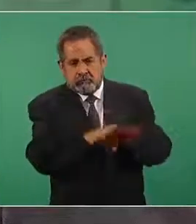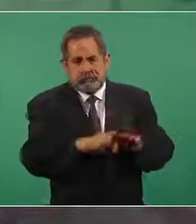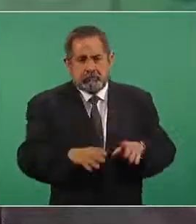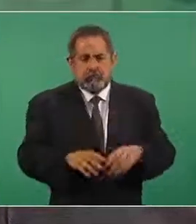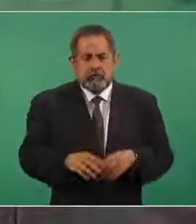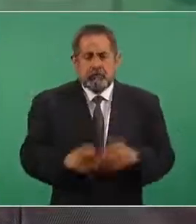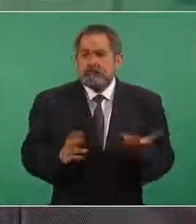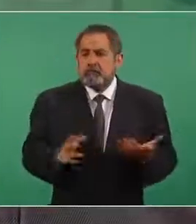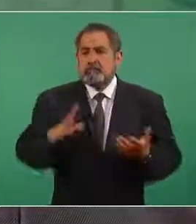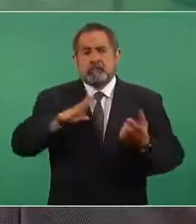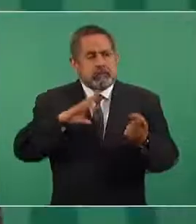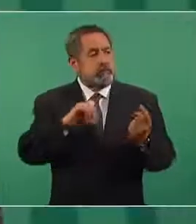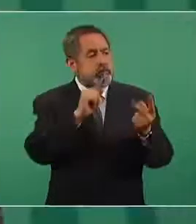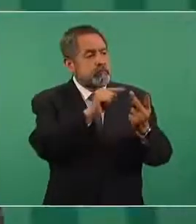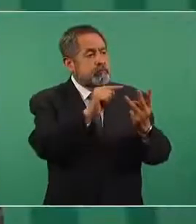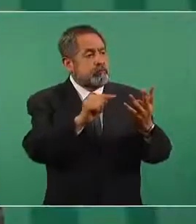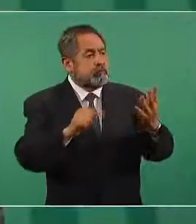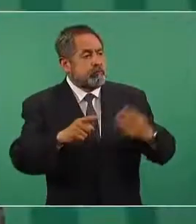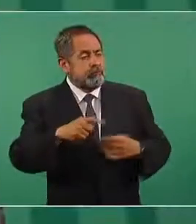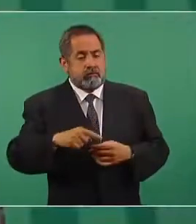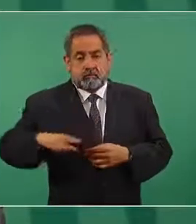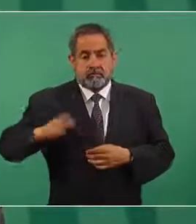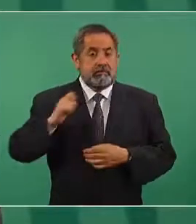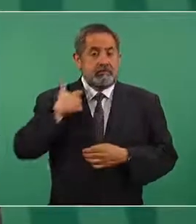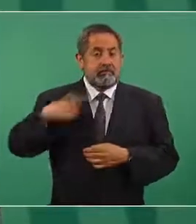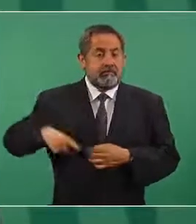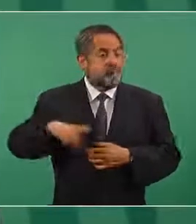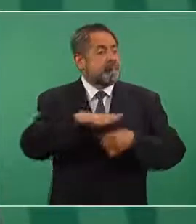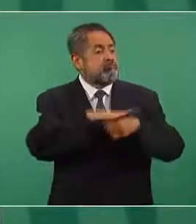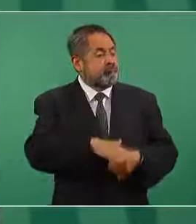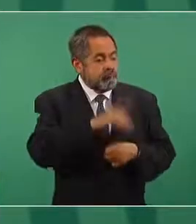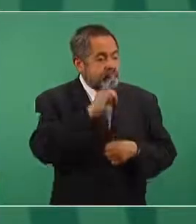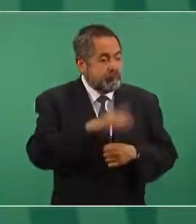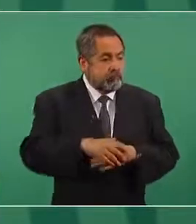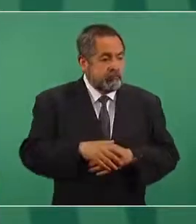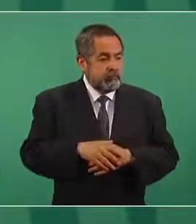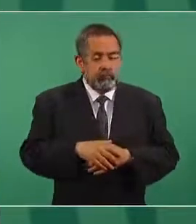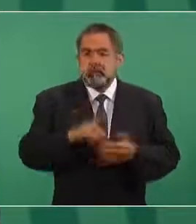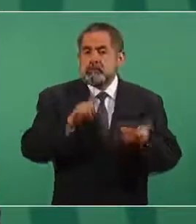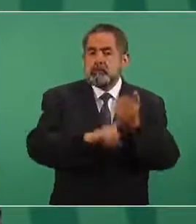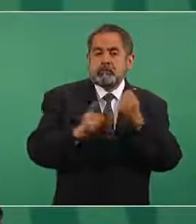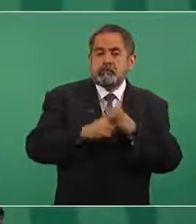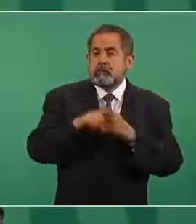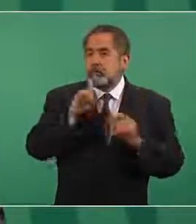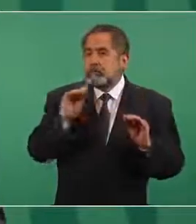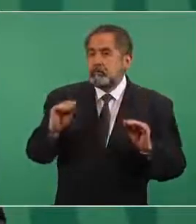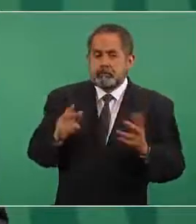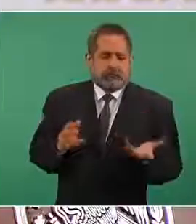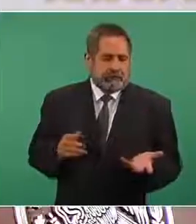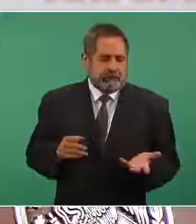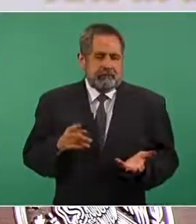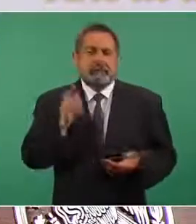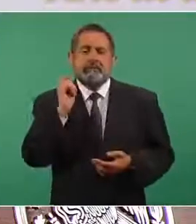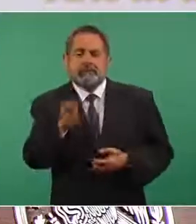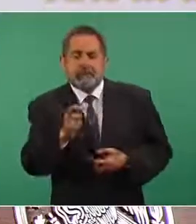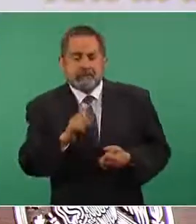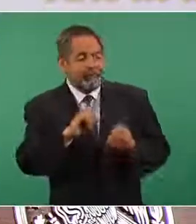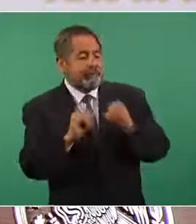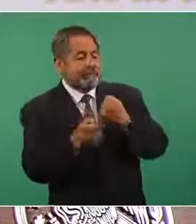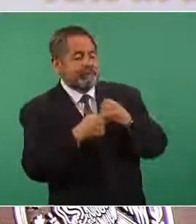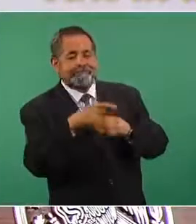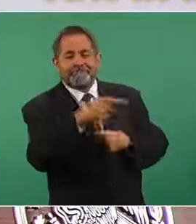Y así otros casos. Pero lo que está en el fondo, pues es que no quieren dejar de